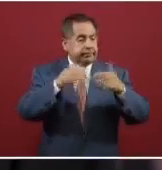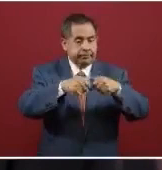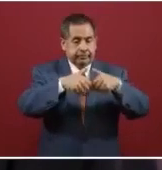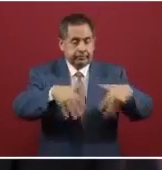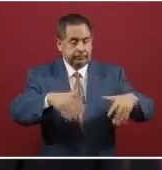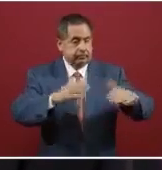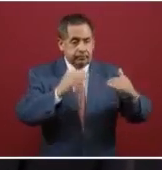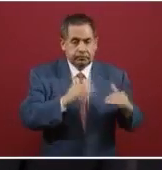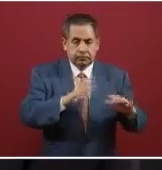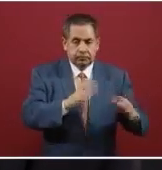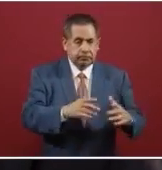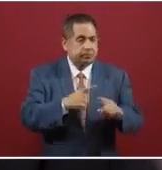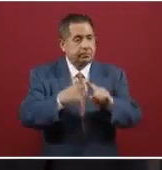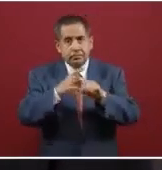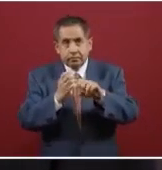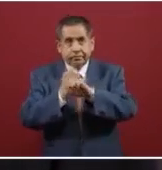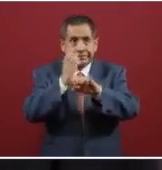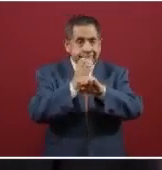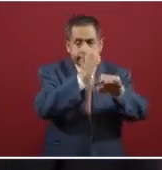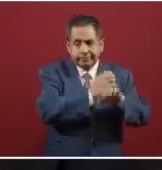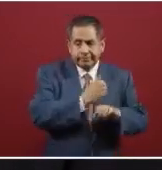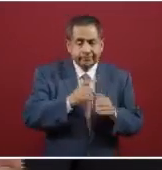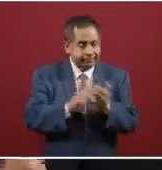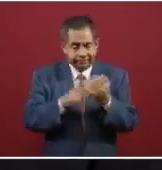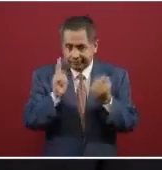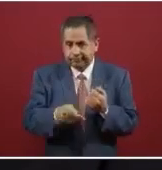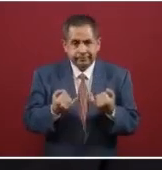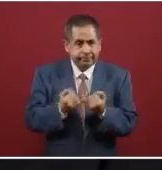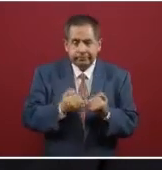poderes de los estados, que